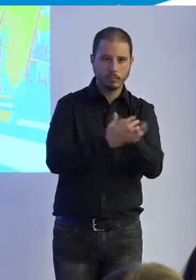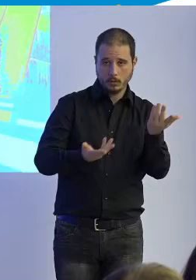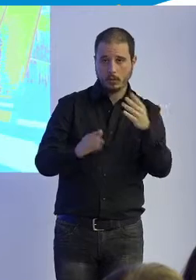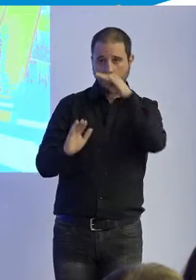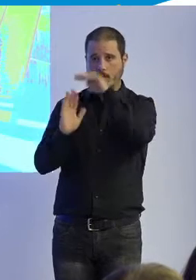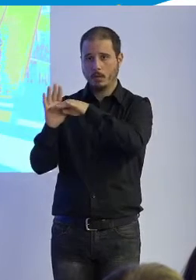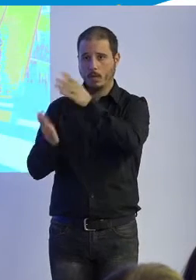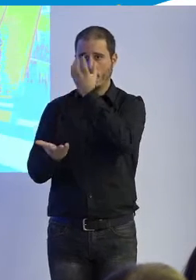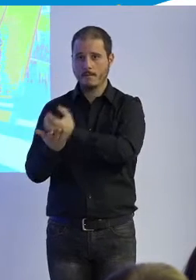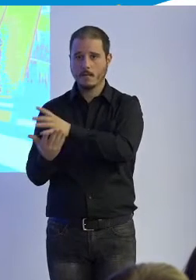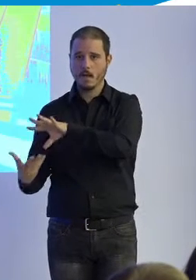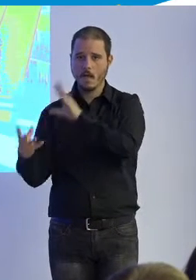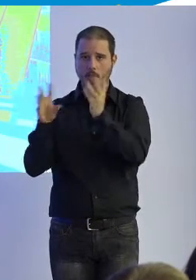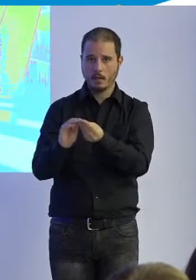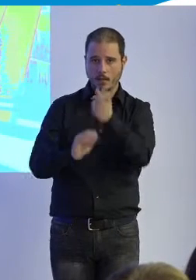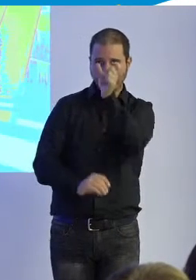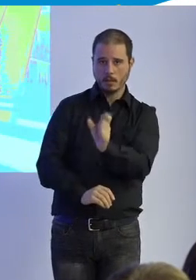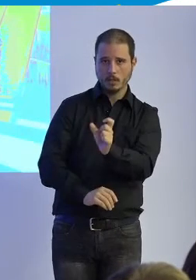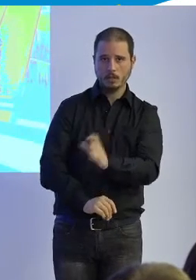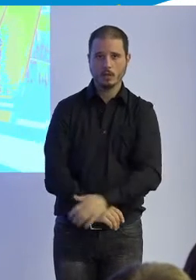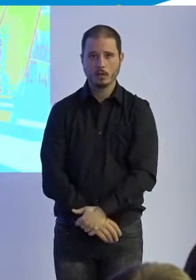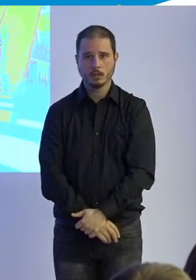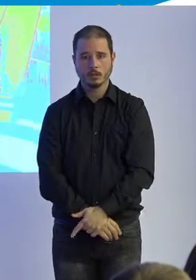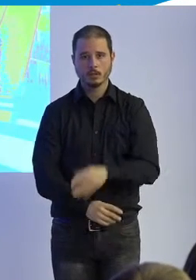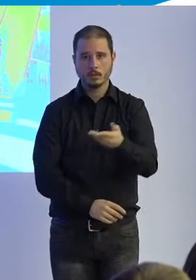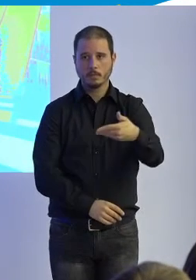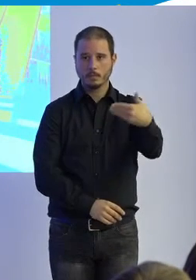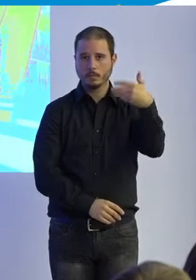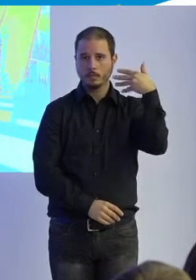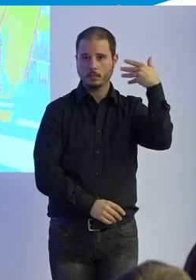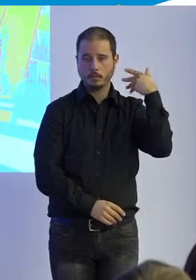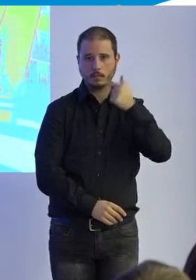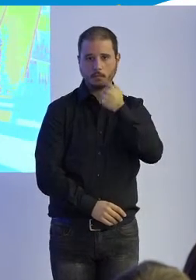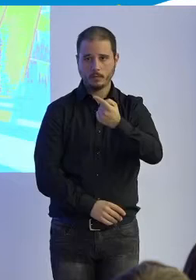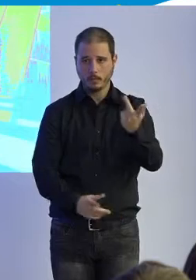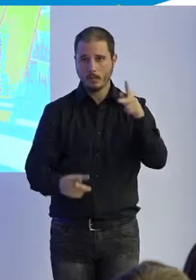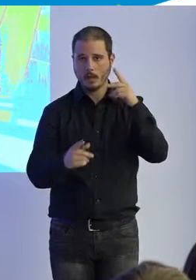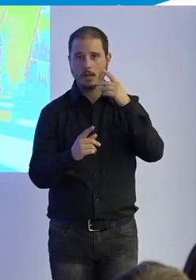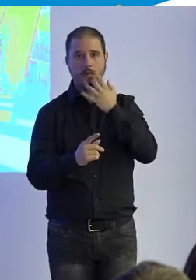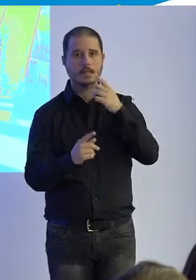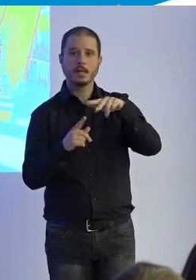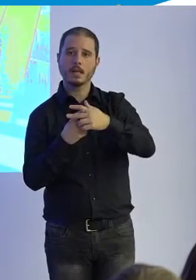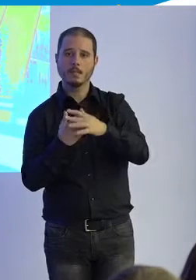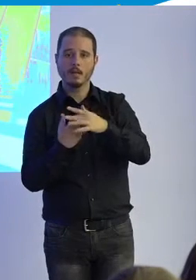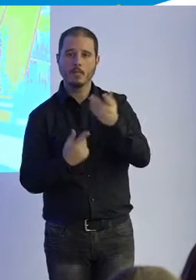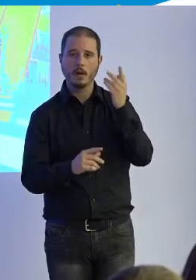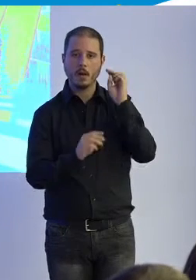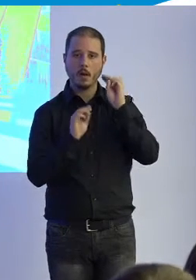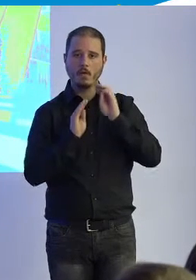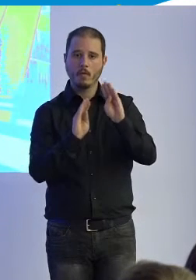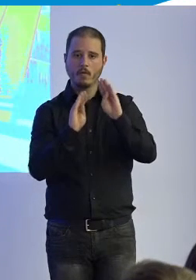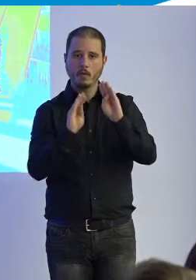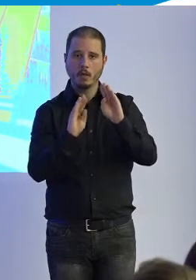personas. El vídeo de Apple que comentaban antes sobre herramientas de formación para personas con algún tipo